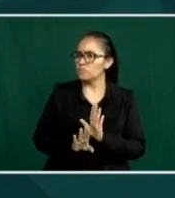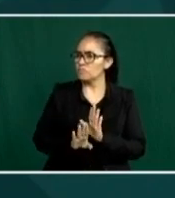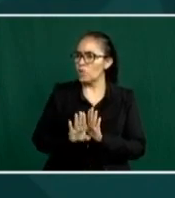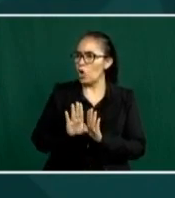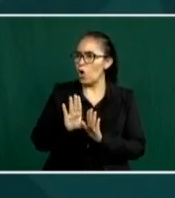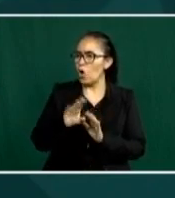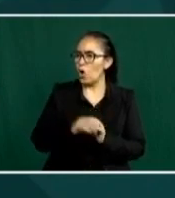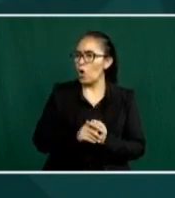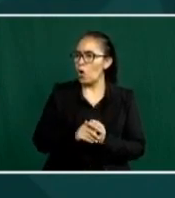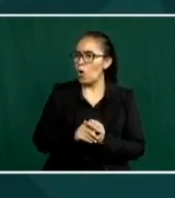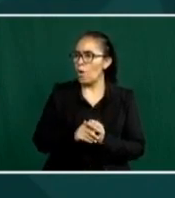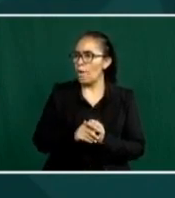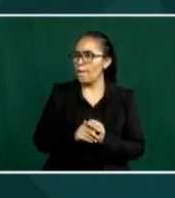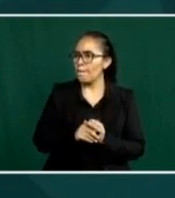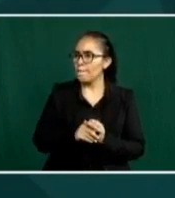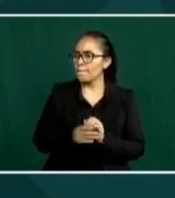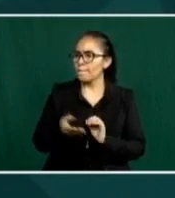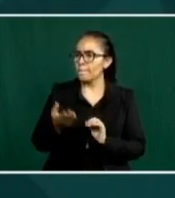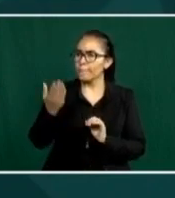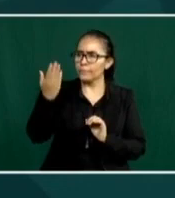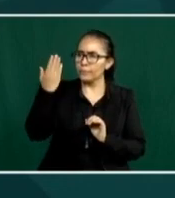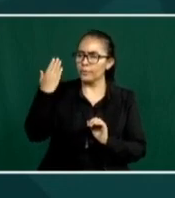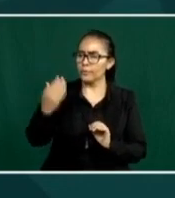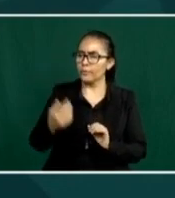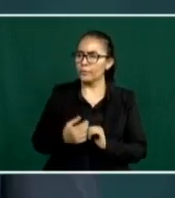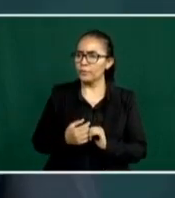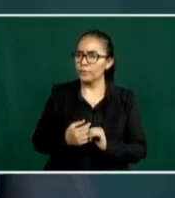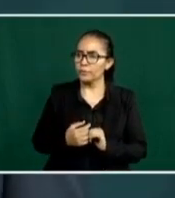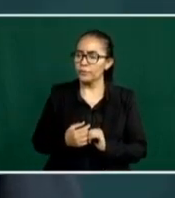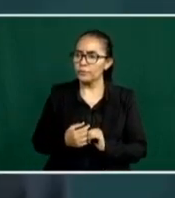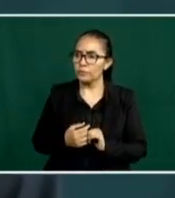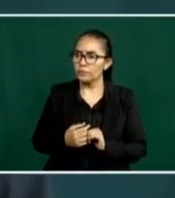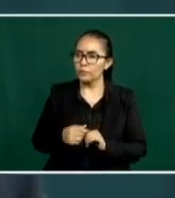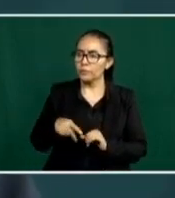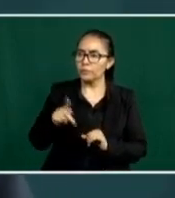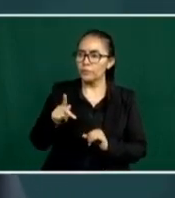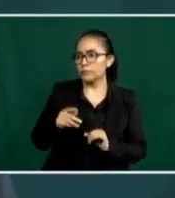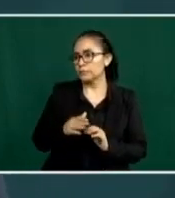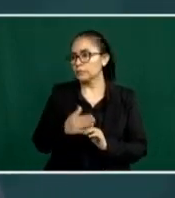En el supuesto que fuese de esa manera. Pero bueno,